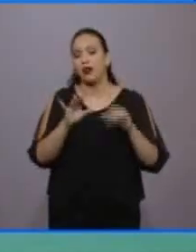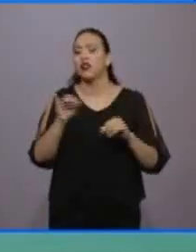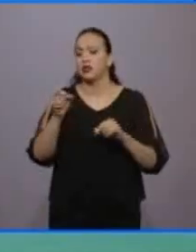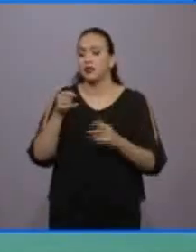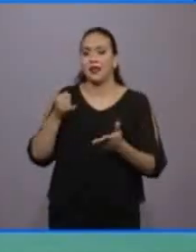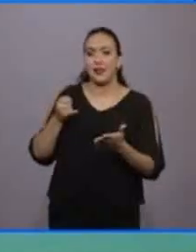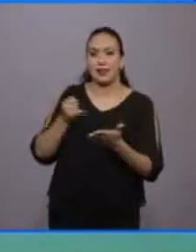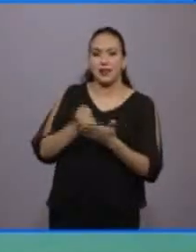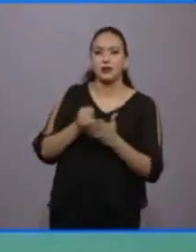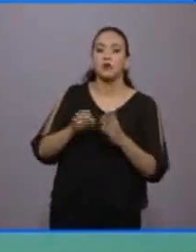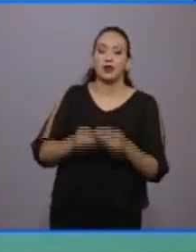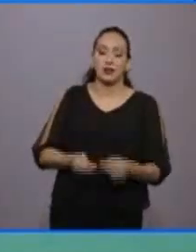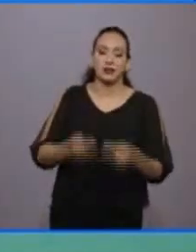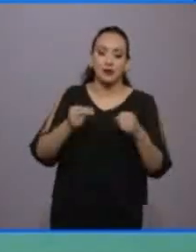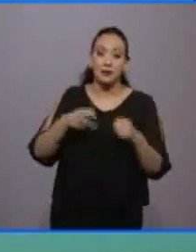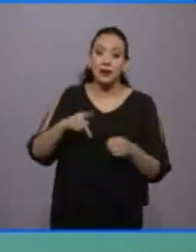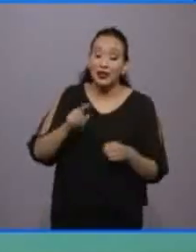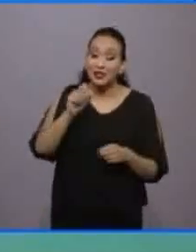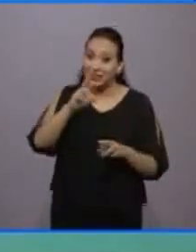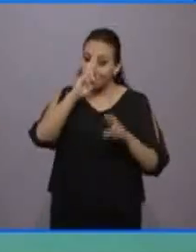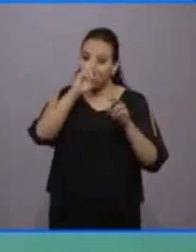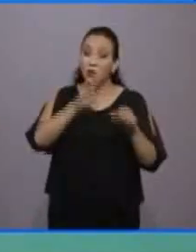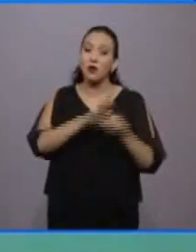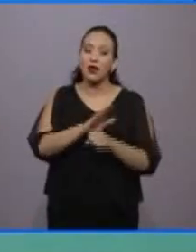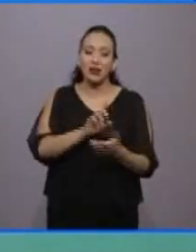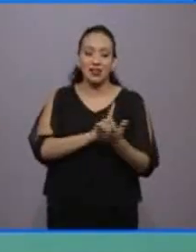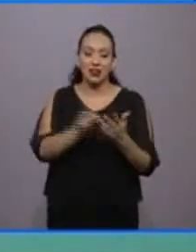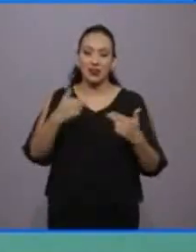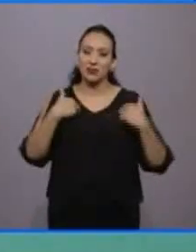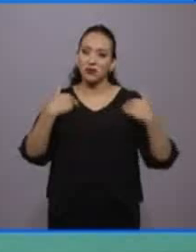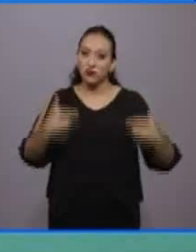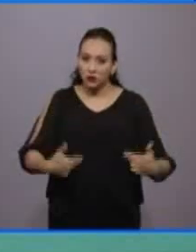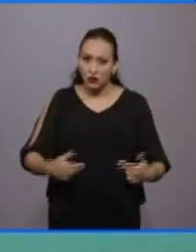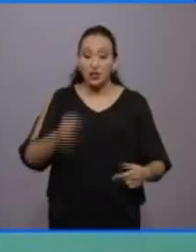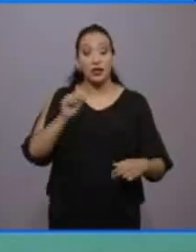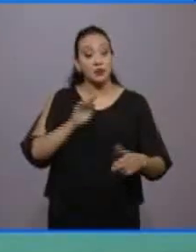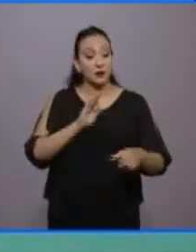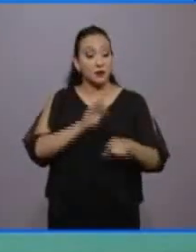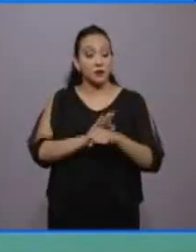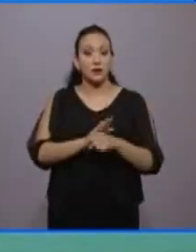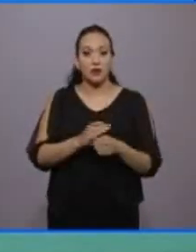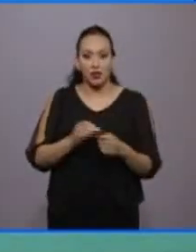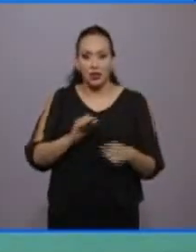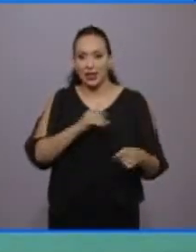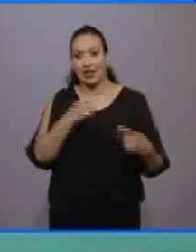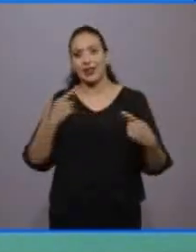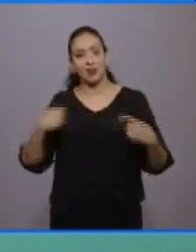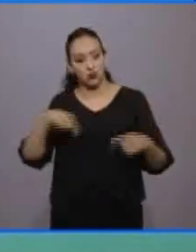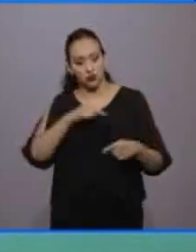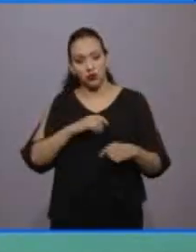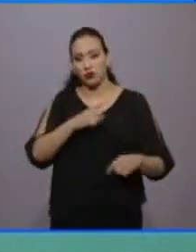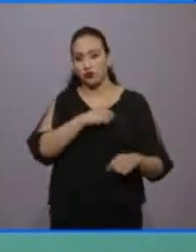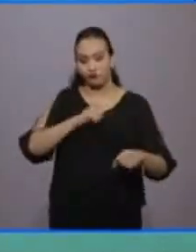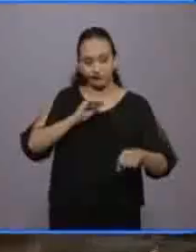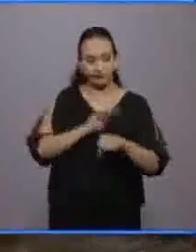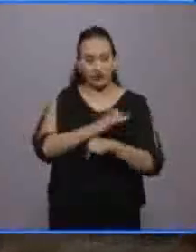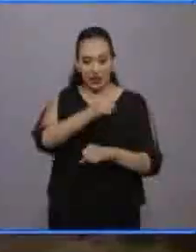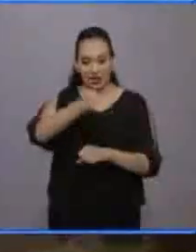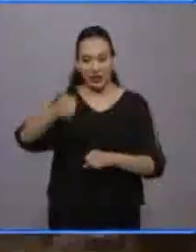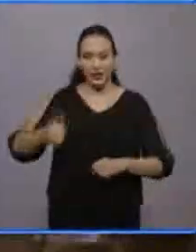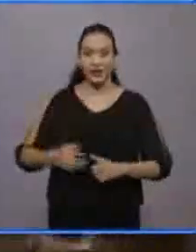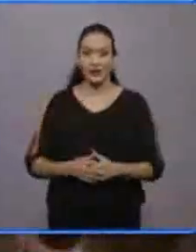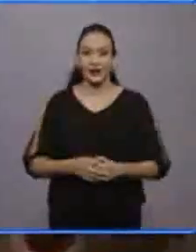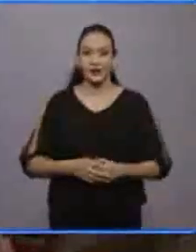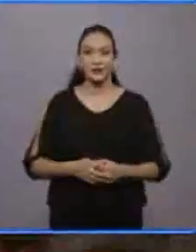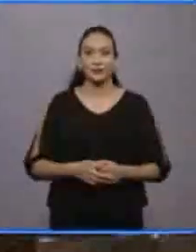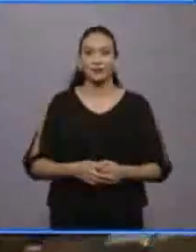decisiones mercantiles, sino también los derechos humanos y la protección diferenciada que tenemos que hacer de ellos. Adelantó